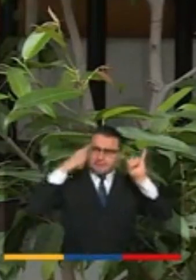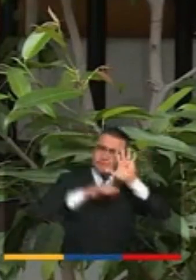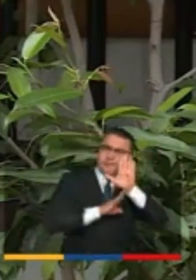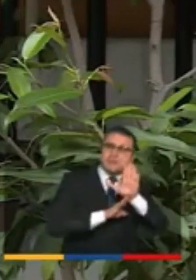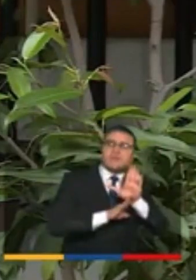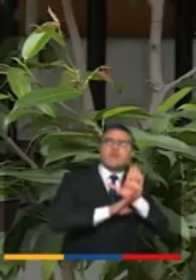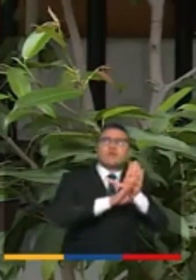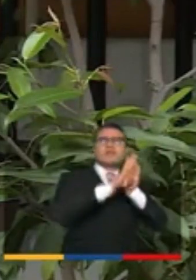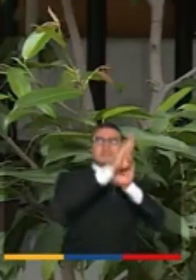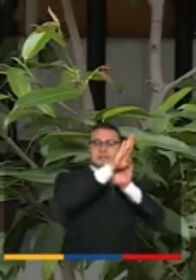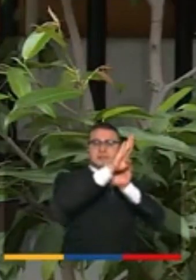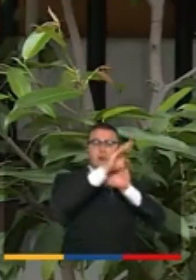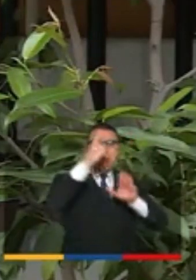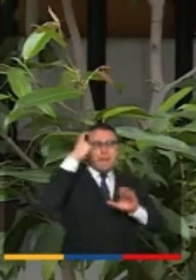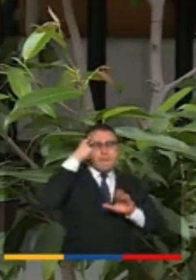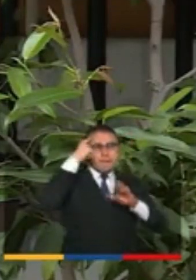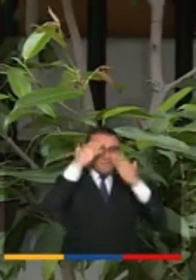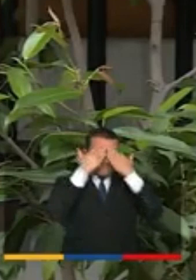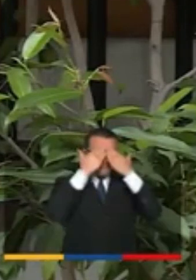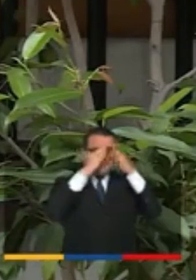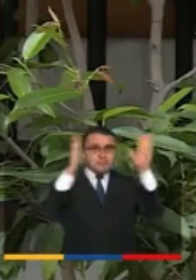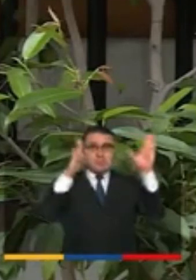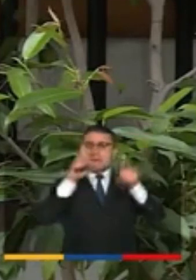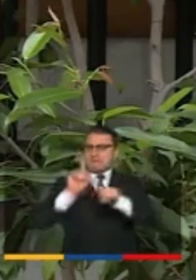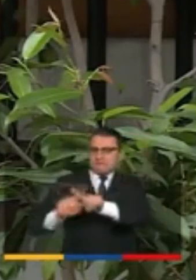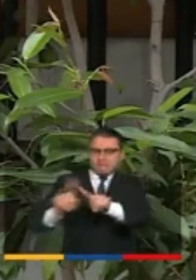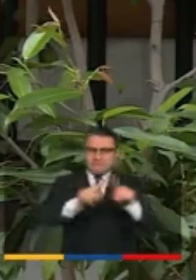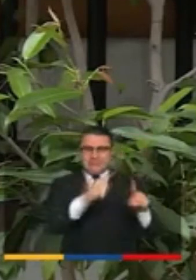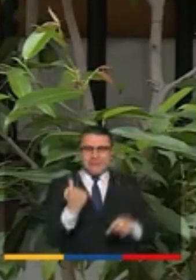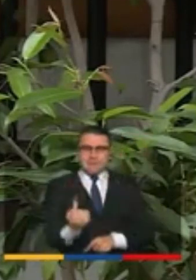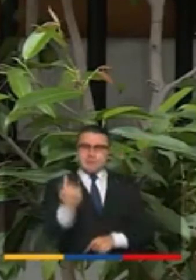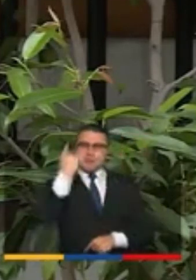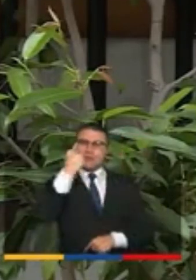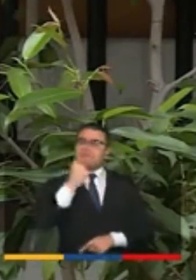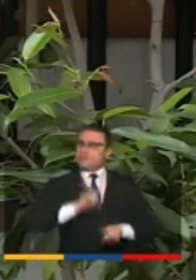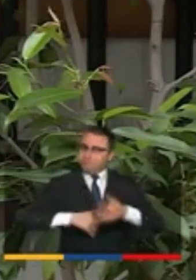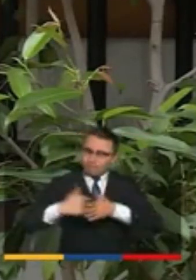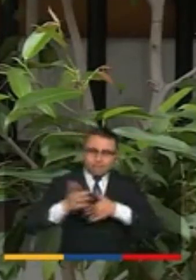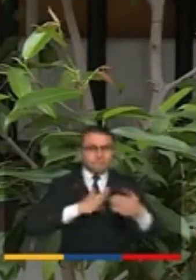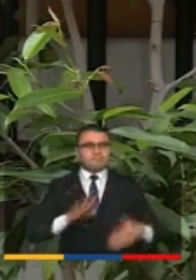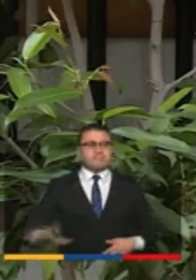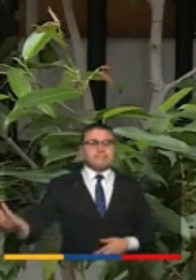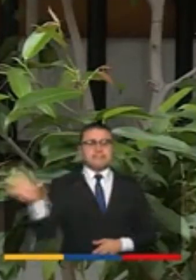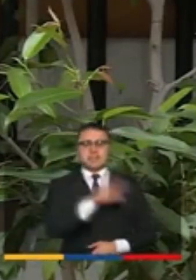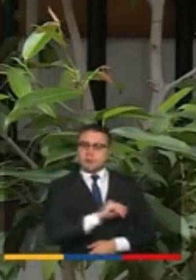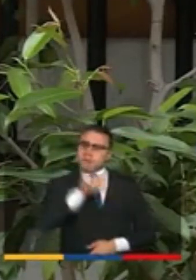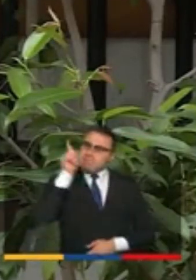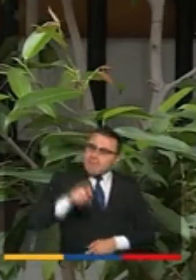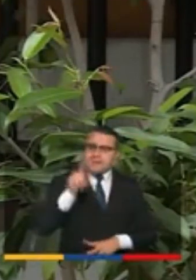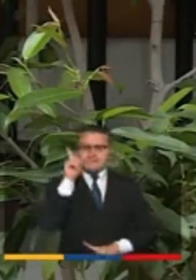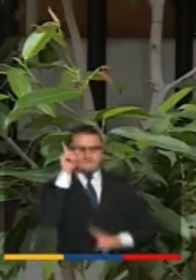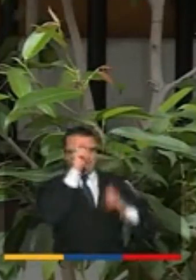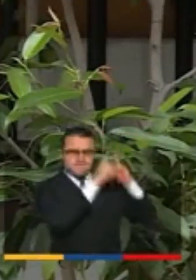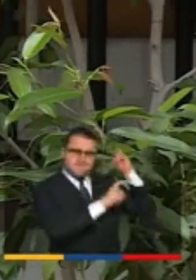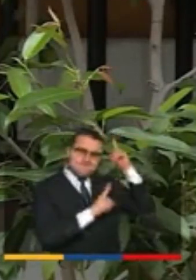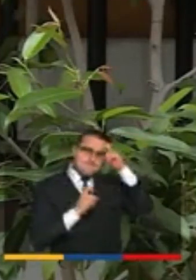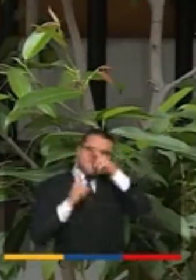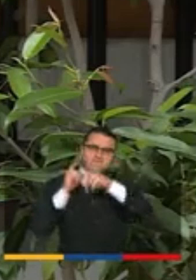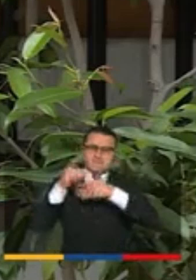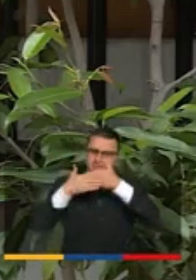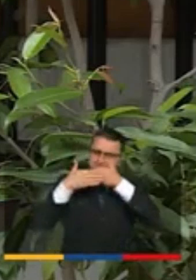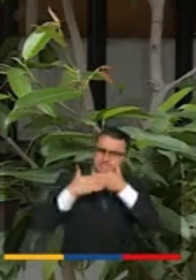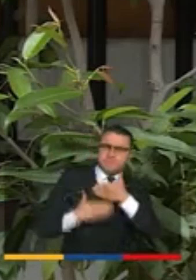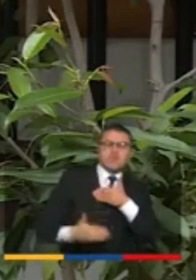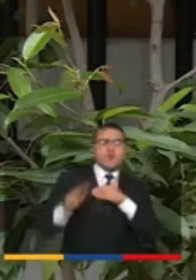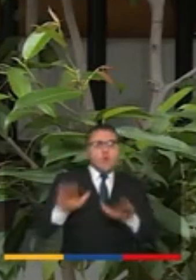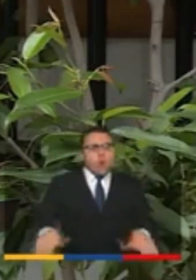democracias, independiente de las diferencias políticas, tenemos el deber de reflexionar hacia adelante cómo profundizamos y fortalecemos las